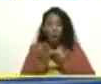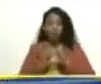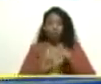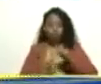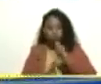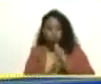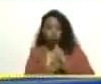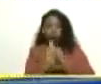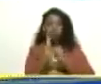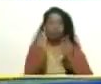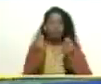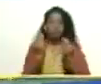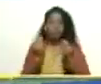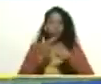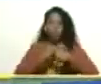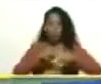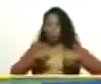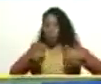económica